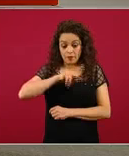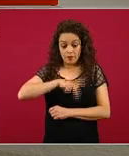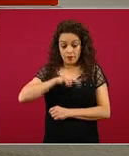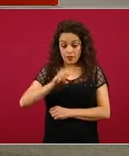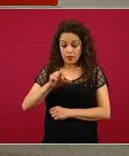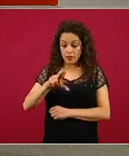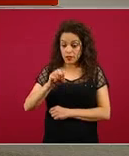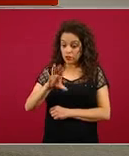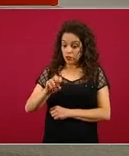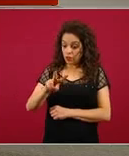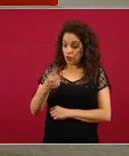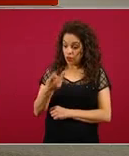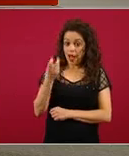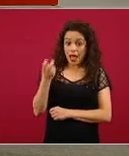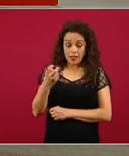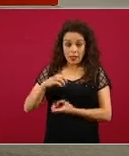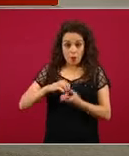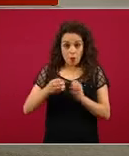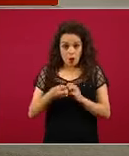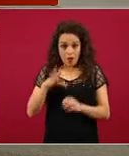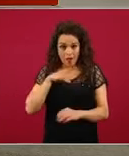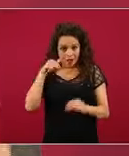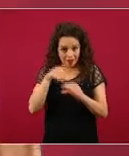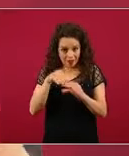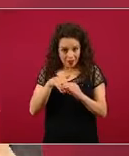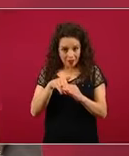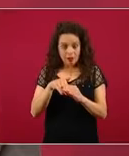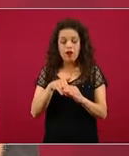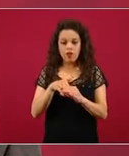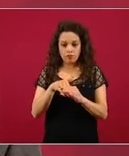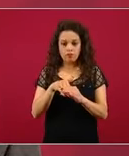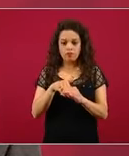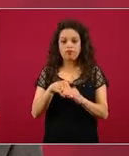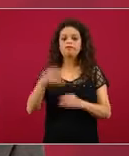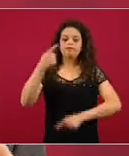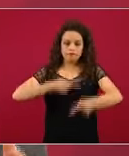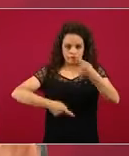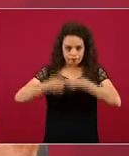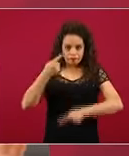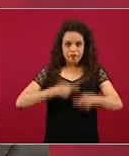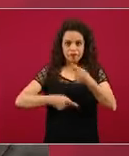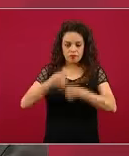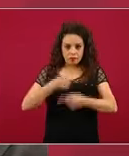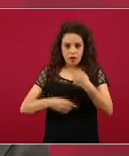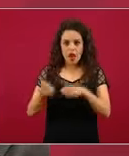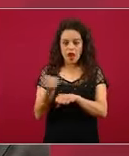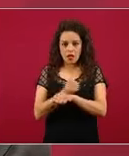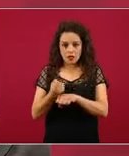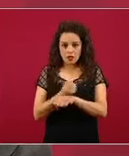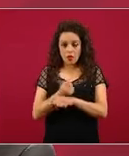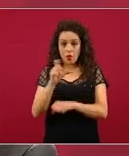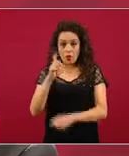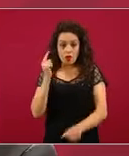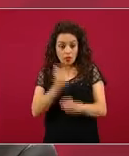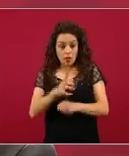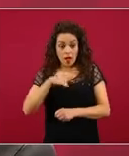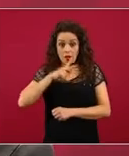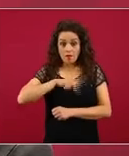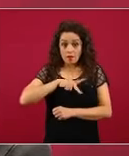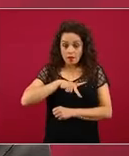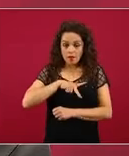anticuerpos, estas sustancias, estas moléculas, se desplazan por medio de la sangre y donde está el virus se le